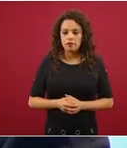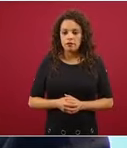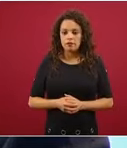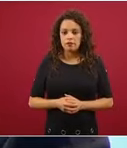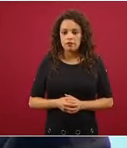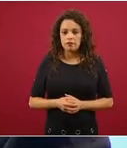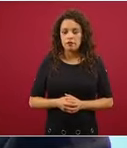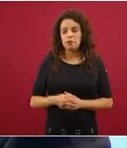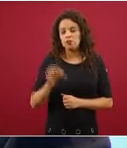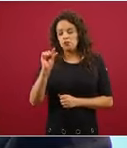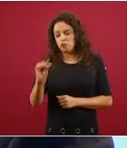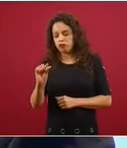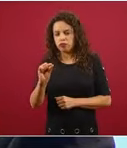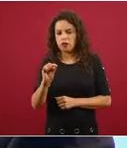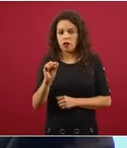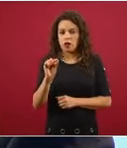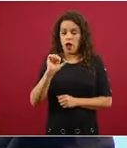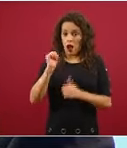seres humanos.